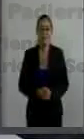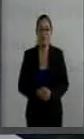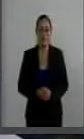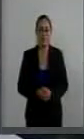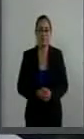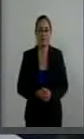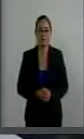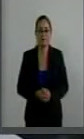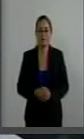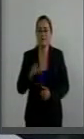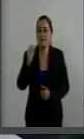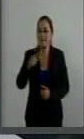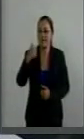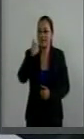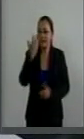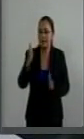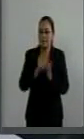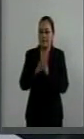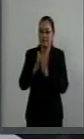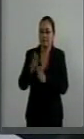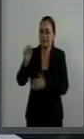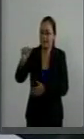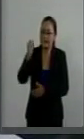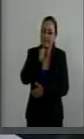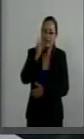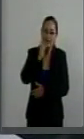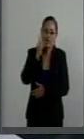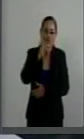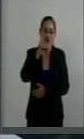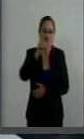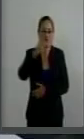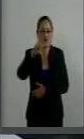Me han pedido la palabra, sí, senadora Dolores Padierna.